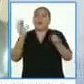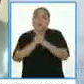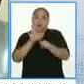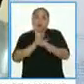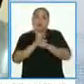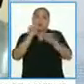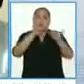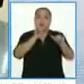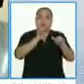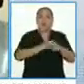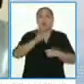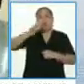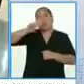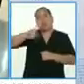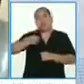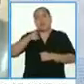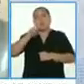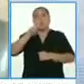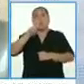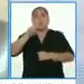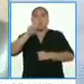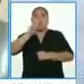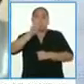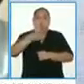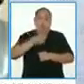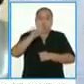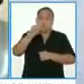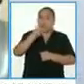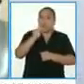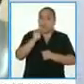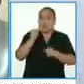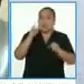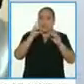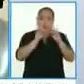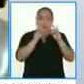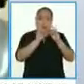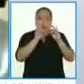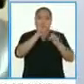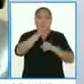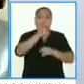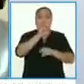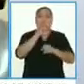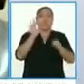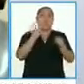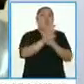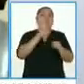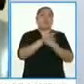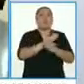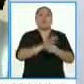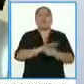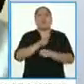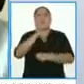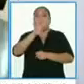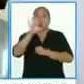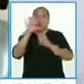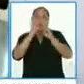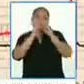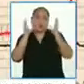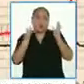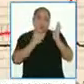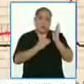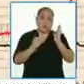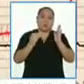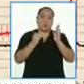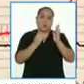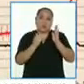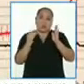estamos manteniendo entre 2.000 a 2.010 camas ocupadas en los últimos 4 o 5 días. Veníamos aumentando a